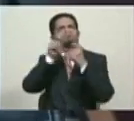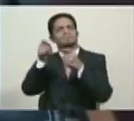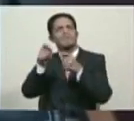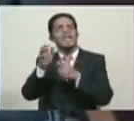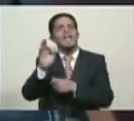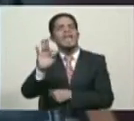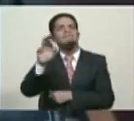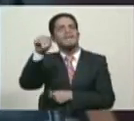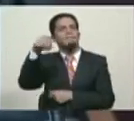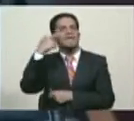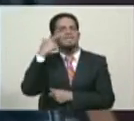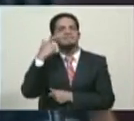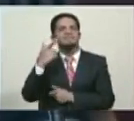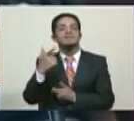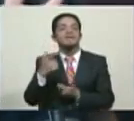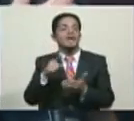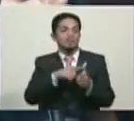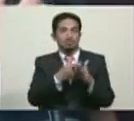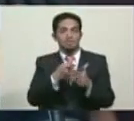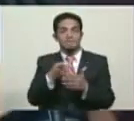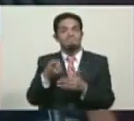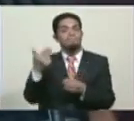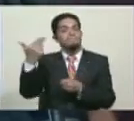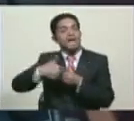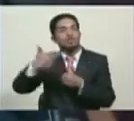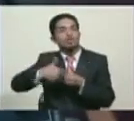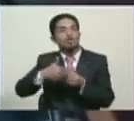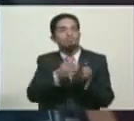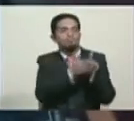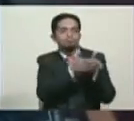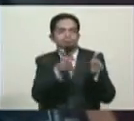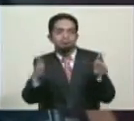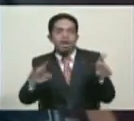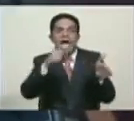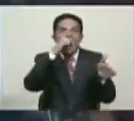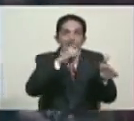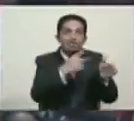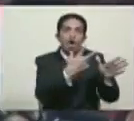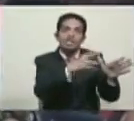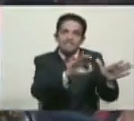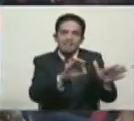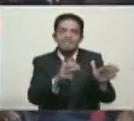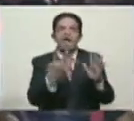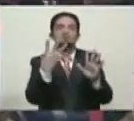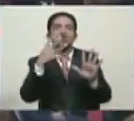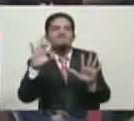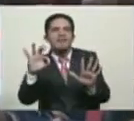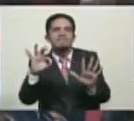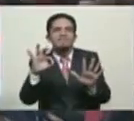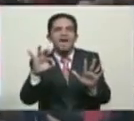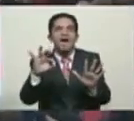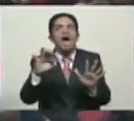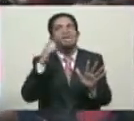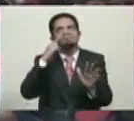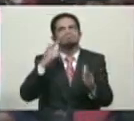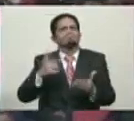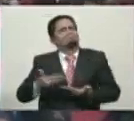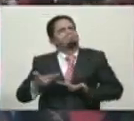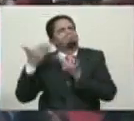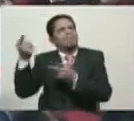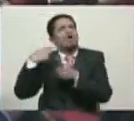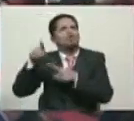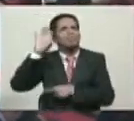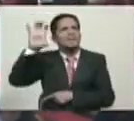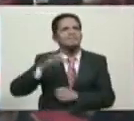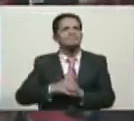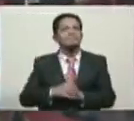nuestro principal recurso durante los años 80 y 90 estuviese prácticamente regalado. Europa